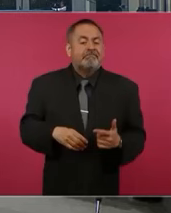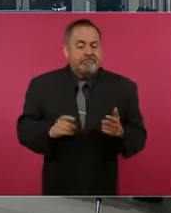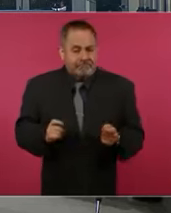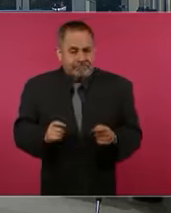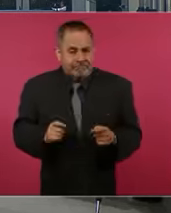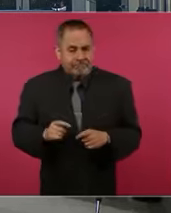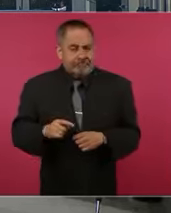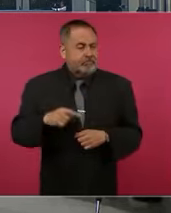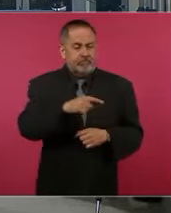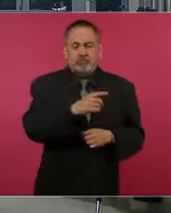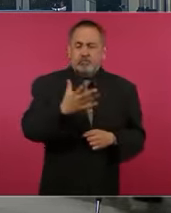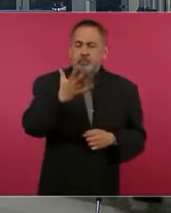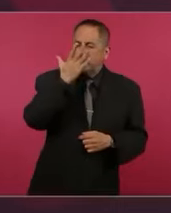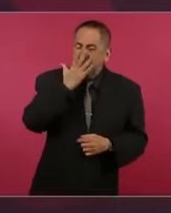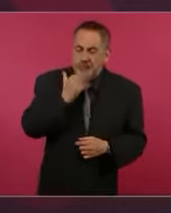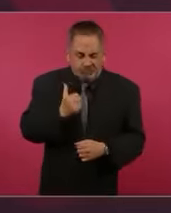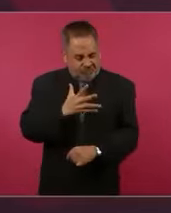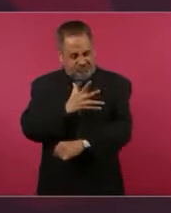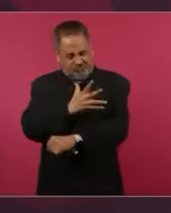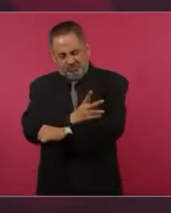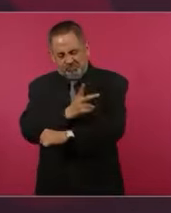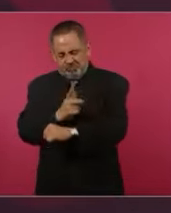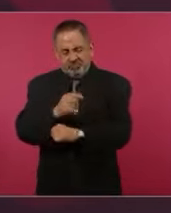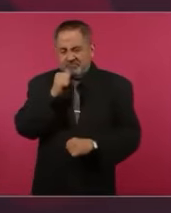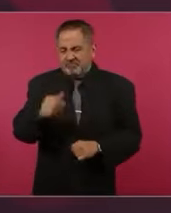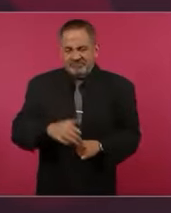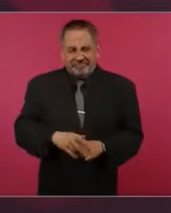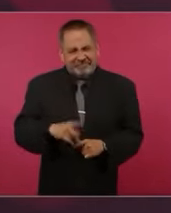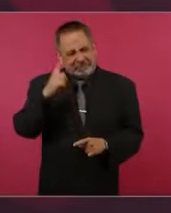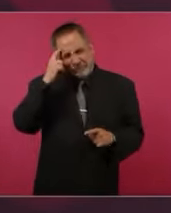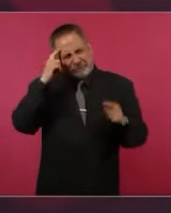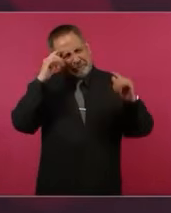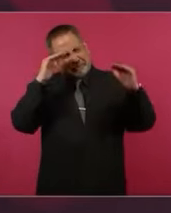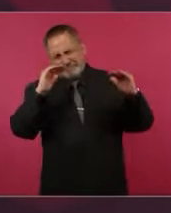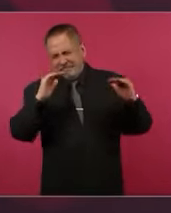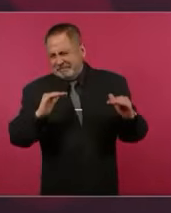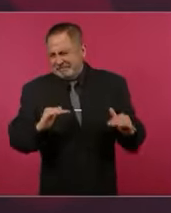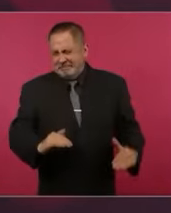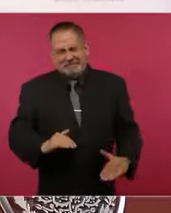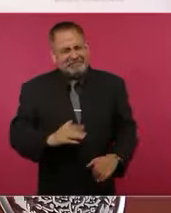de deshonestidad al que se llega.